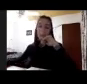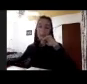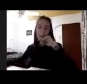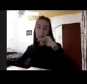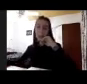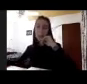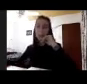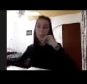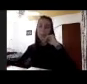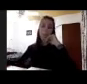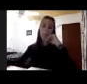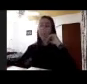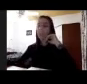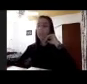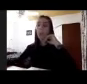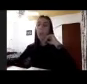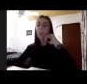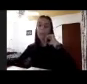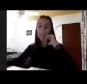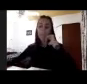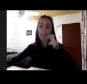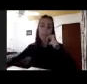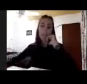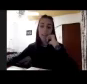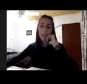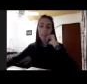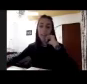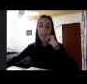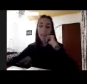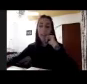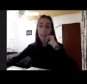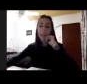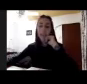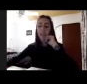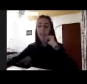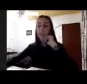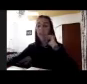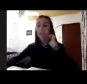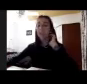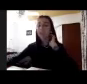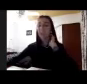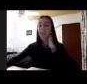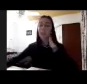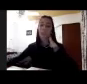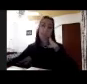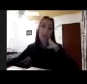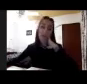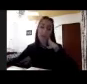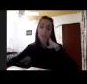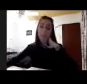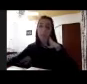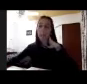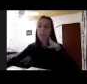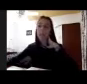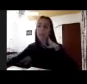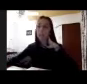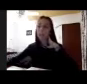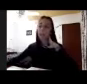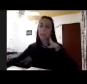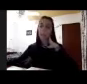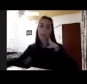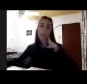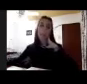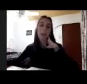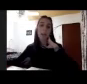era que, nada, teniendo en cuenta la situación de hoy, también integrada a lo que es la vivienda con